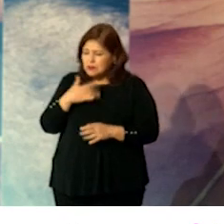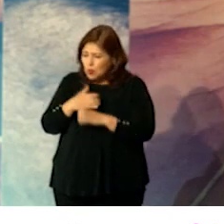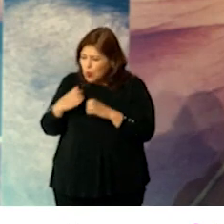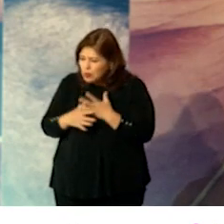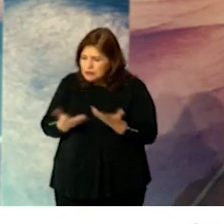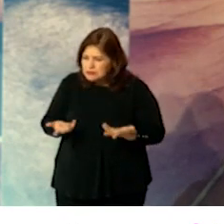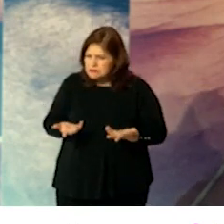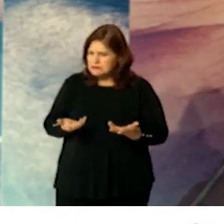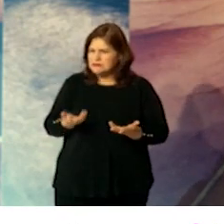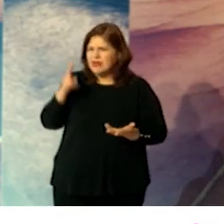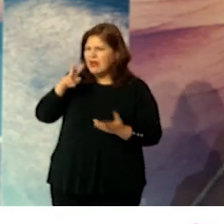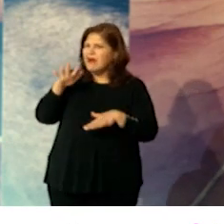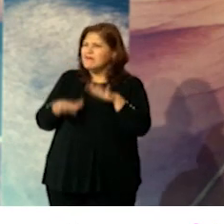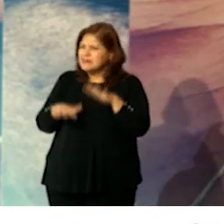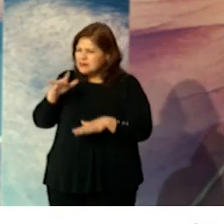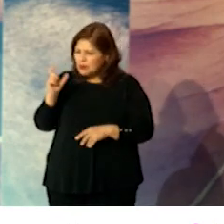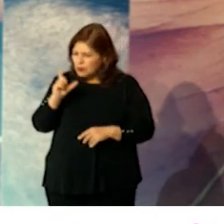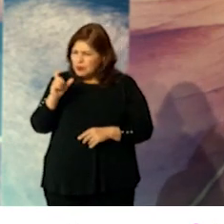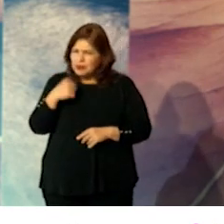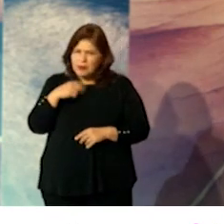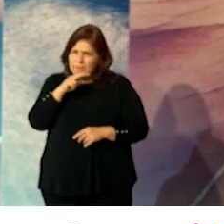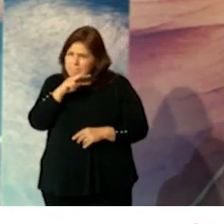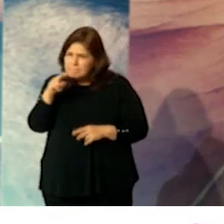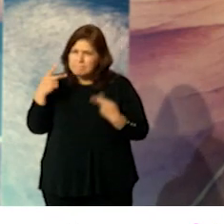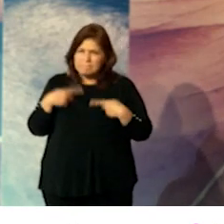era, algunas veces cuando vemos, ¿no?, como esta gente